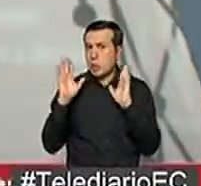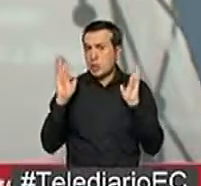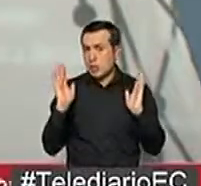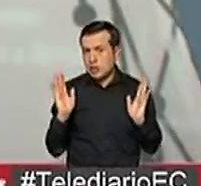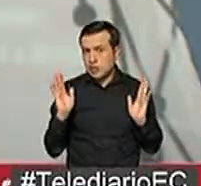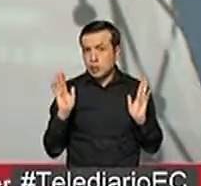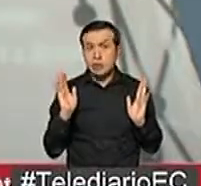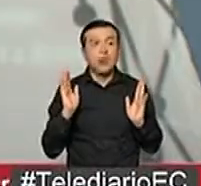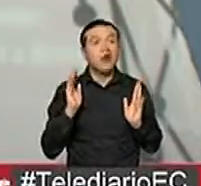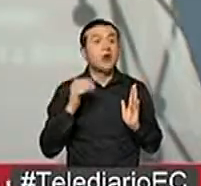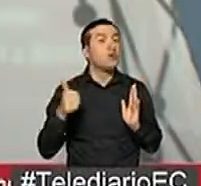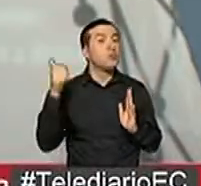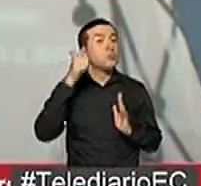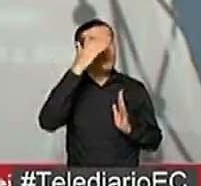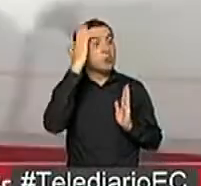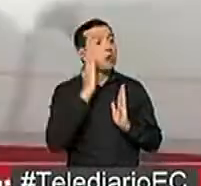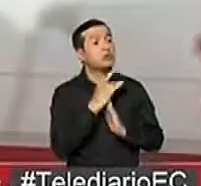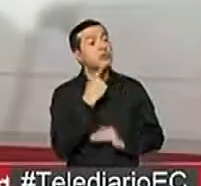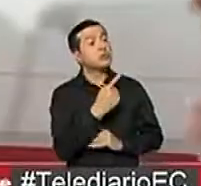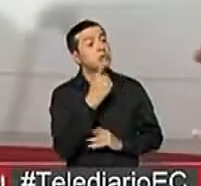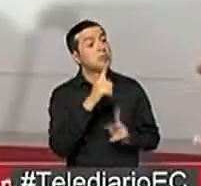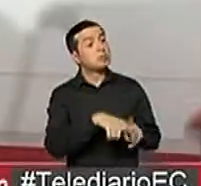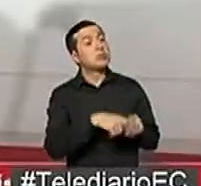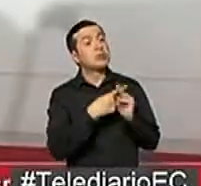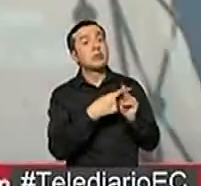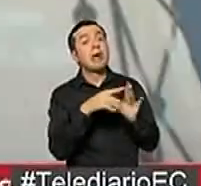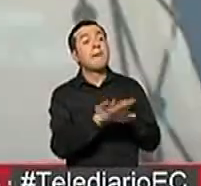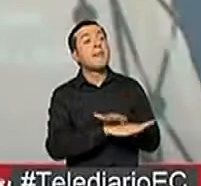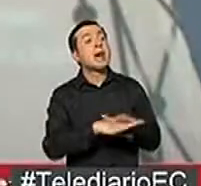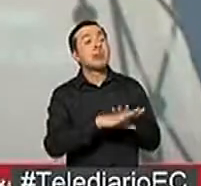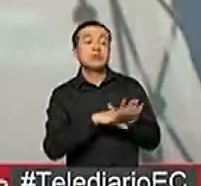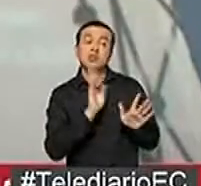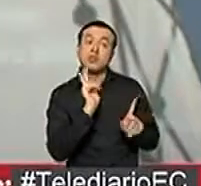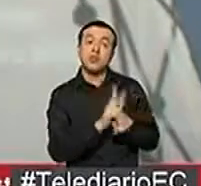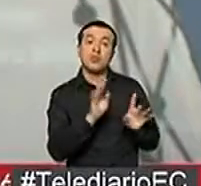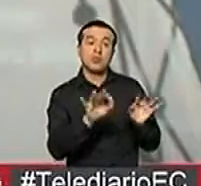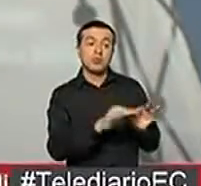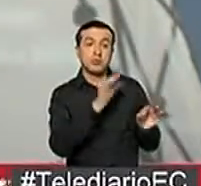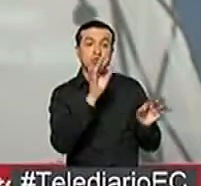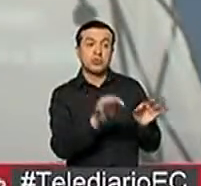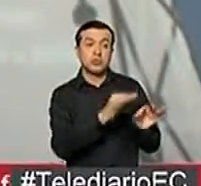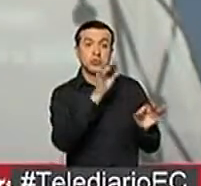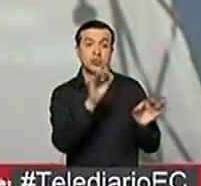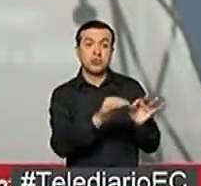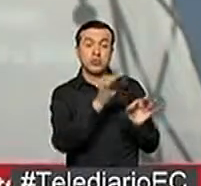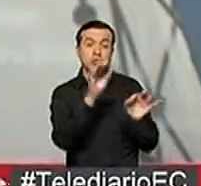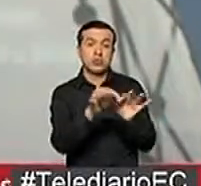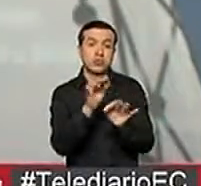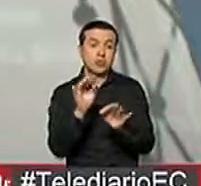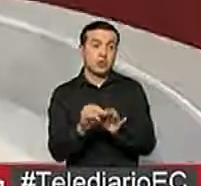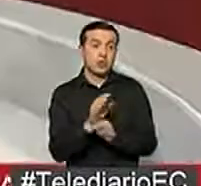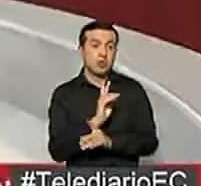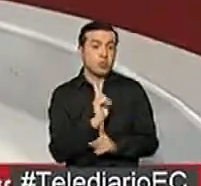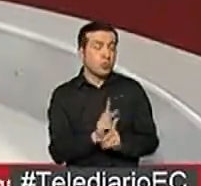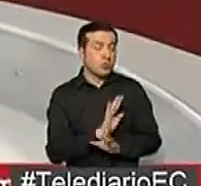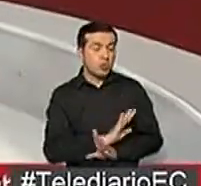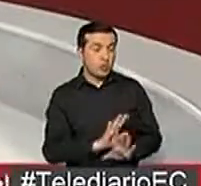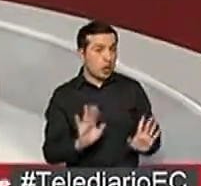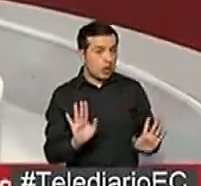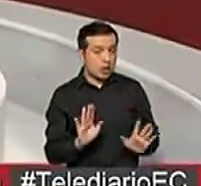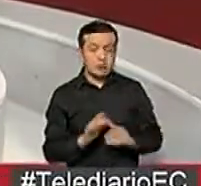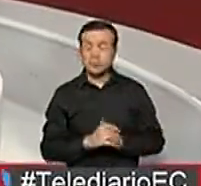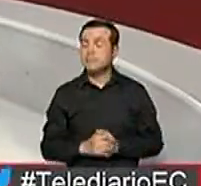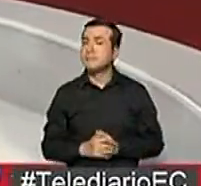¿no? Y la madre priora le dice, bueno, vas a comenzar con lo más sencillo, que es cosiendo escapularios. Muy interesante.